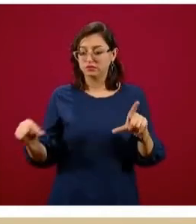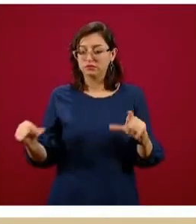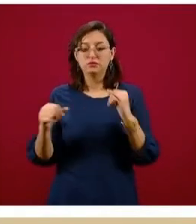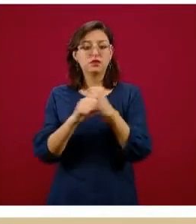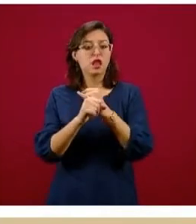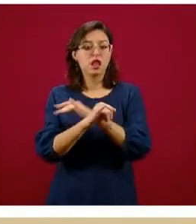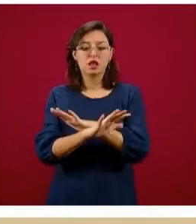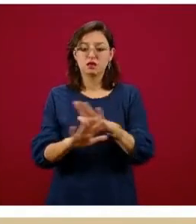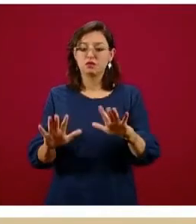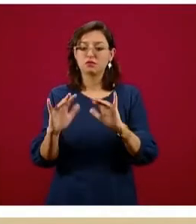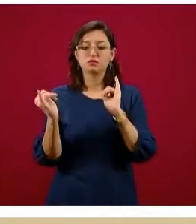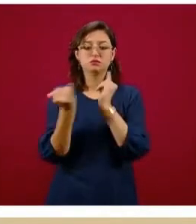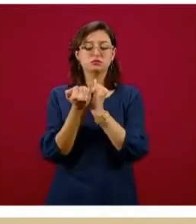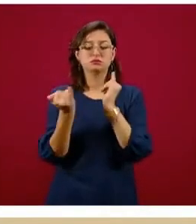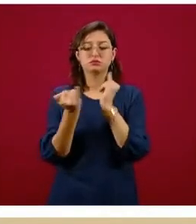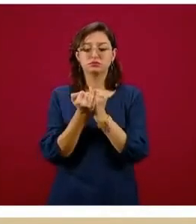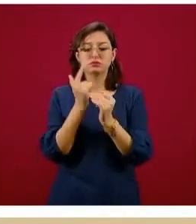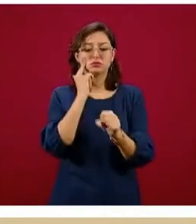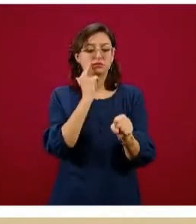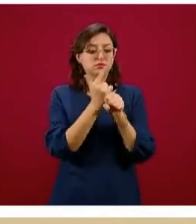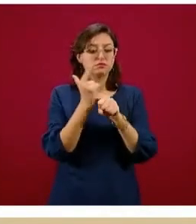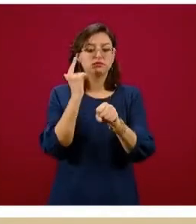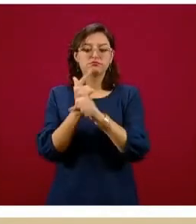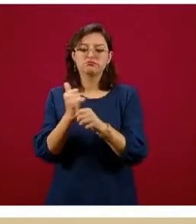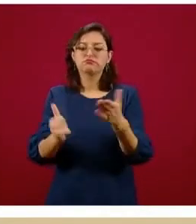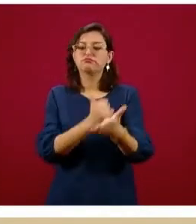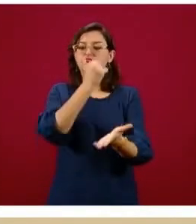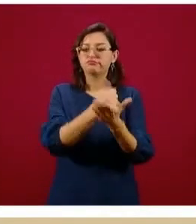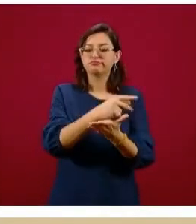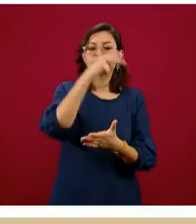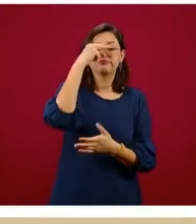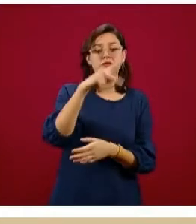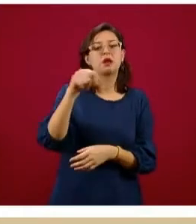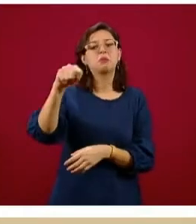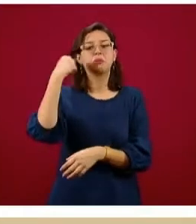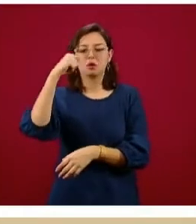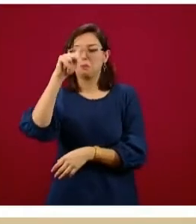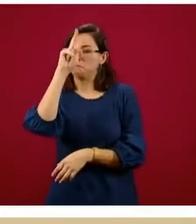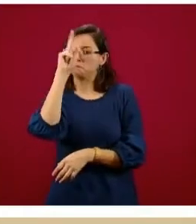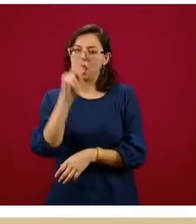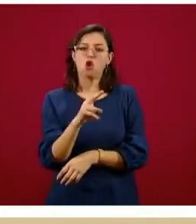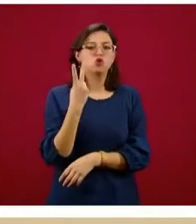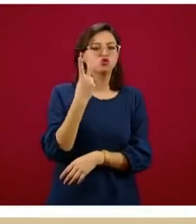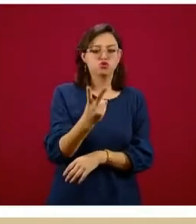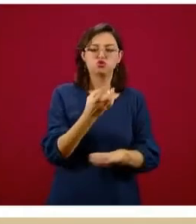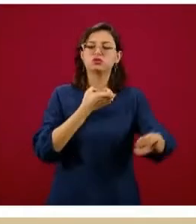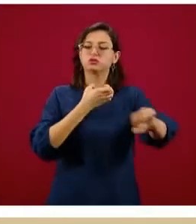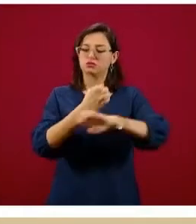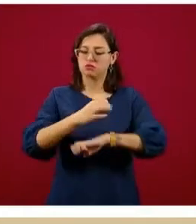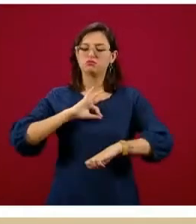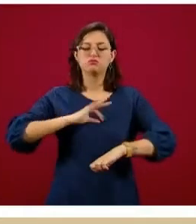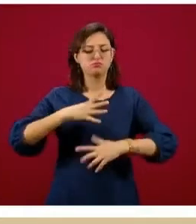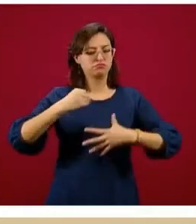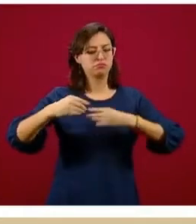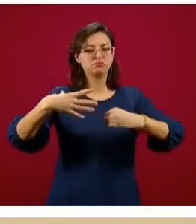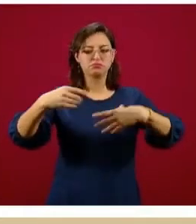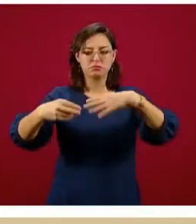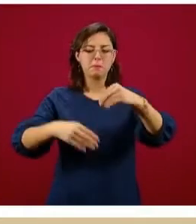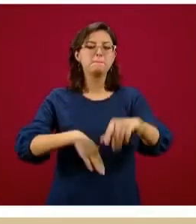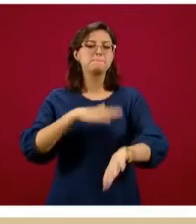orden descendente y identificamos precisamente a Ciudad de México y Tabasco como las dos entidades con la mayor tasa